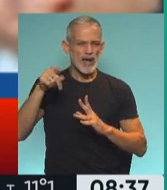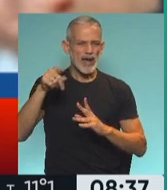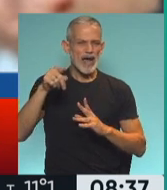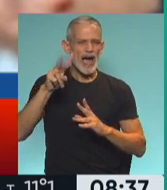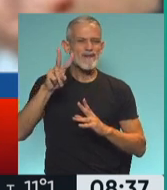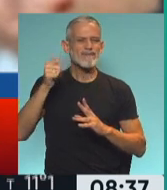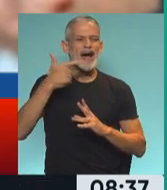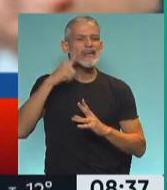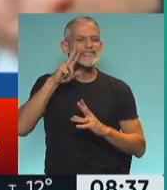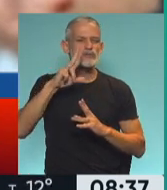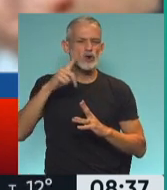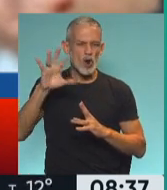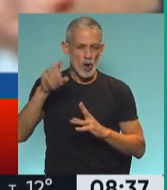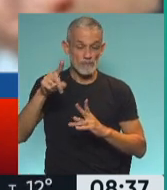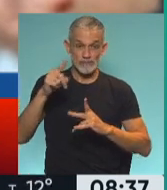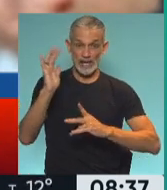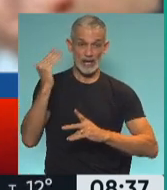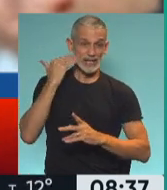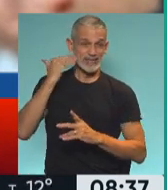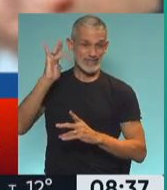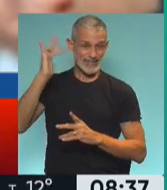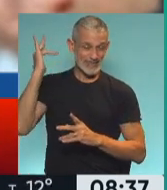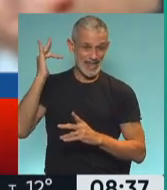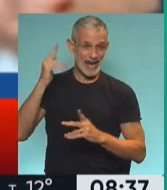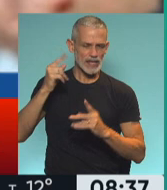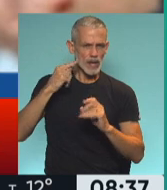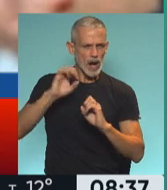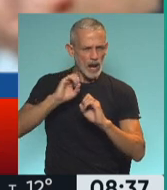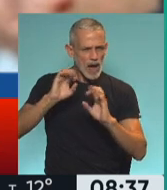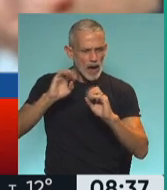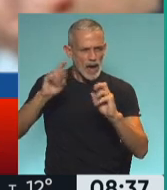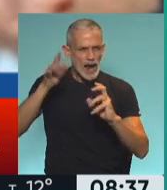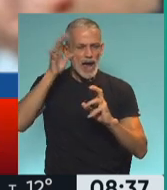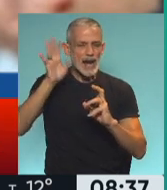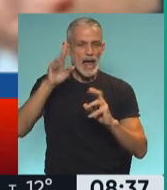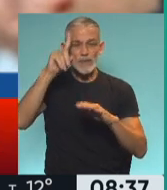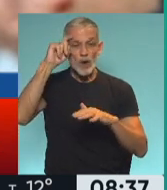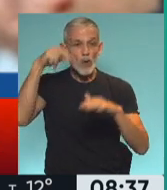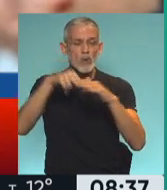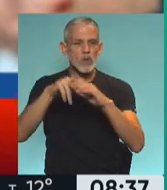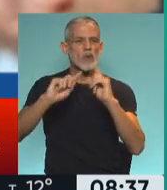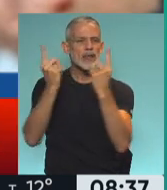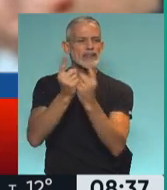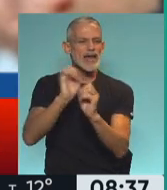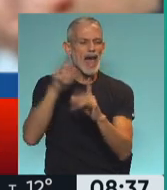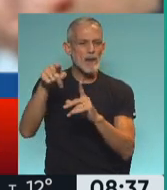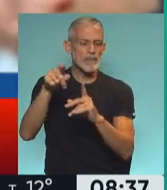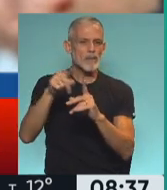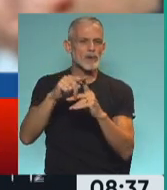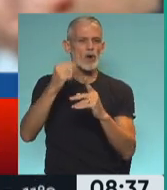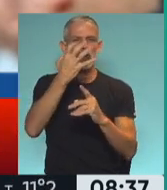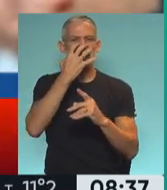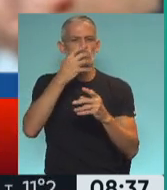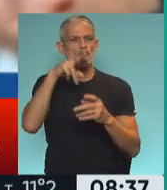se indicó, durante la tarde del miércoles su condición se había agravado, aunque permanecía en terapia intensiva y con